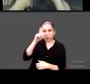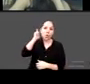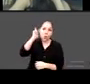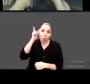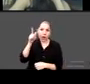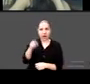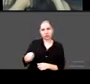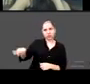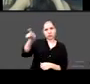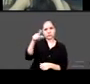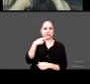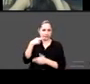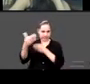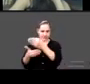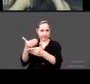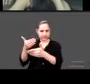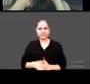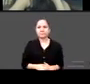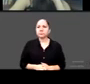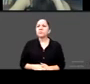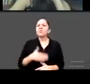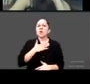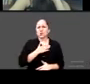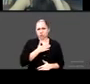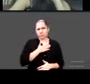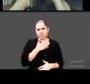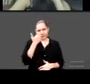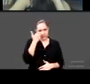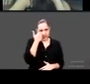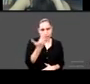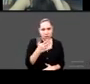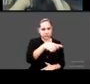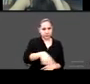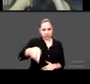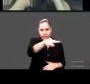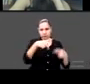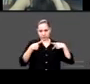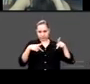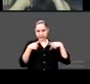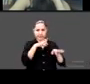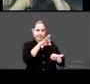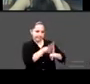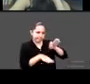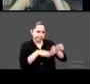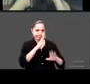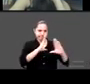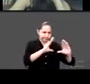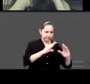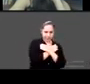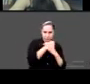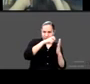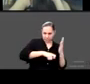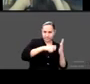elijo compartirle a todas las personas que están criando, que están educando, lo siguiente. No existe una